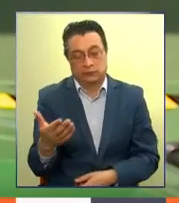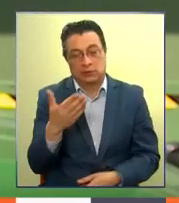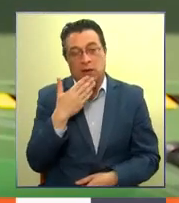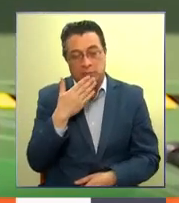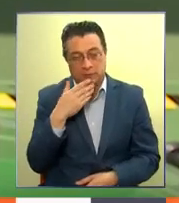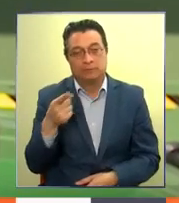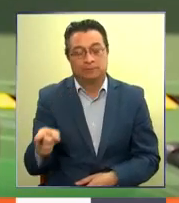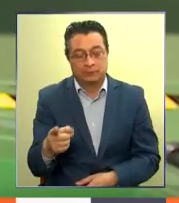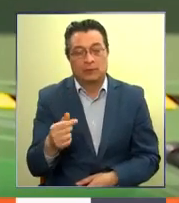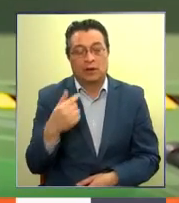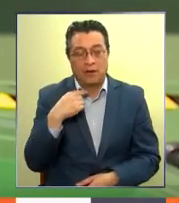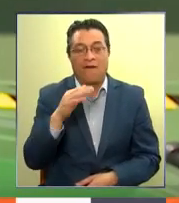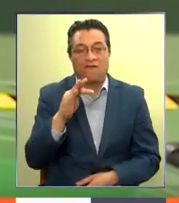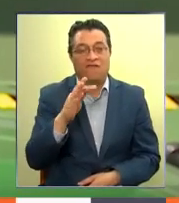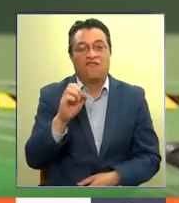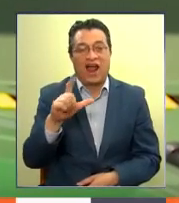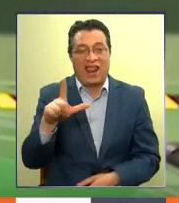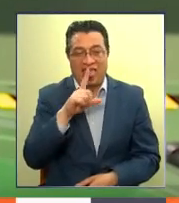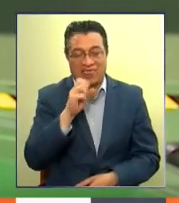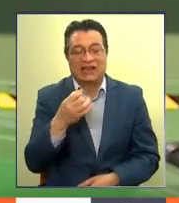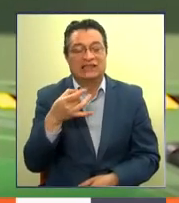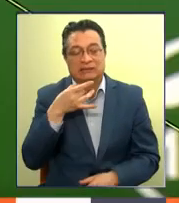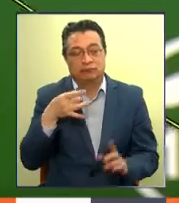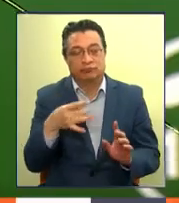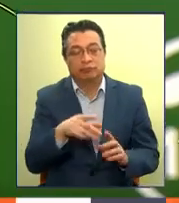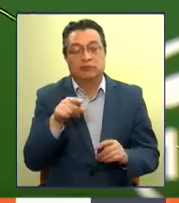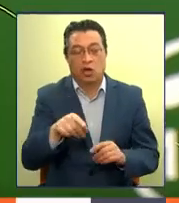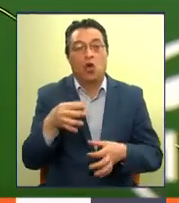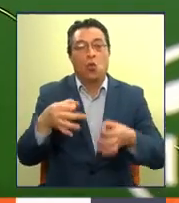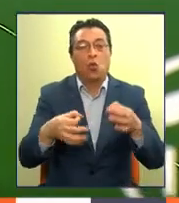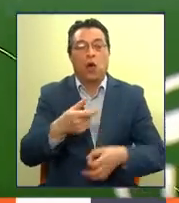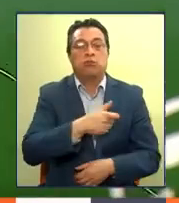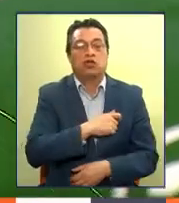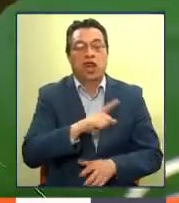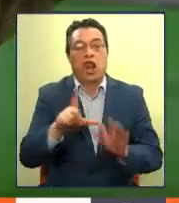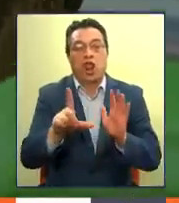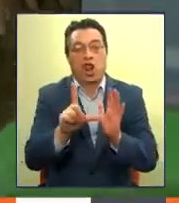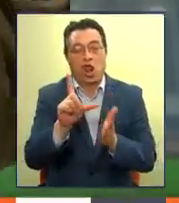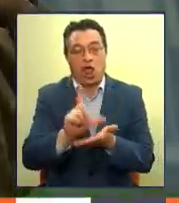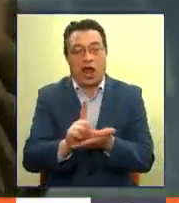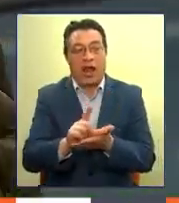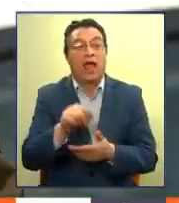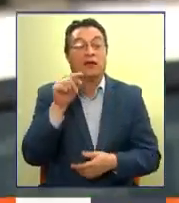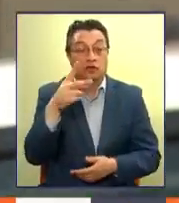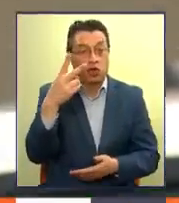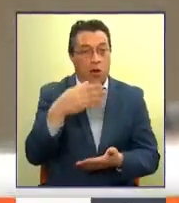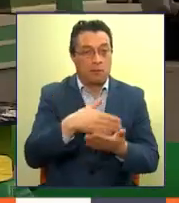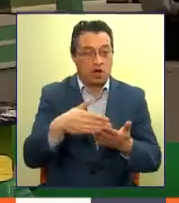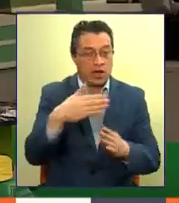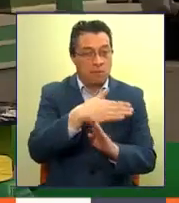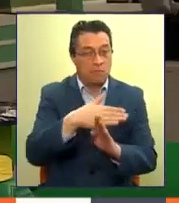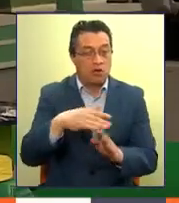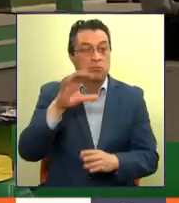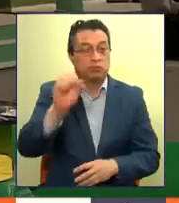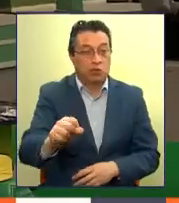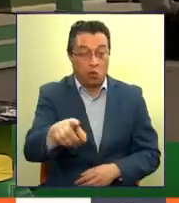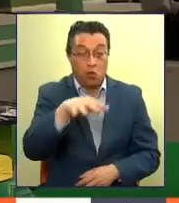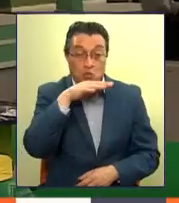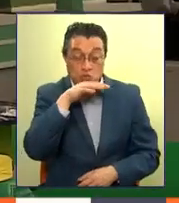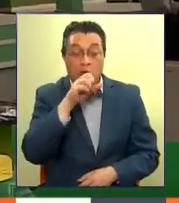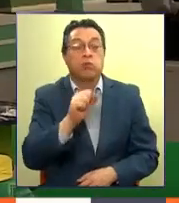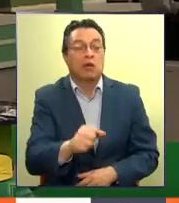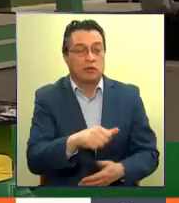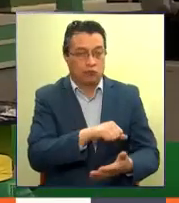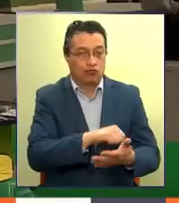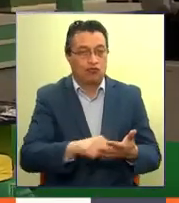incurren en una falta, la que se da cuenta al juzgado de policía local. 2,5 millones de multa arriesga quien es sorprendido usando hilo curado, monto